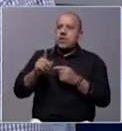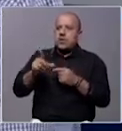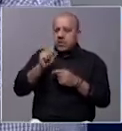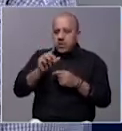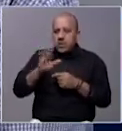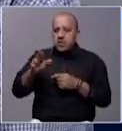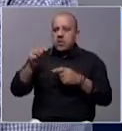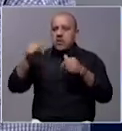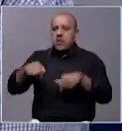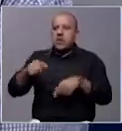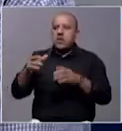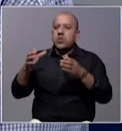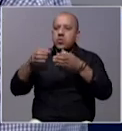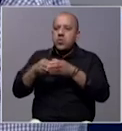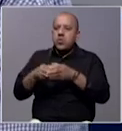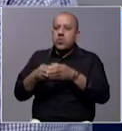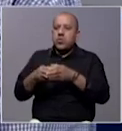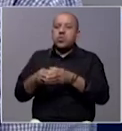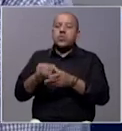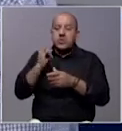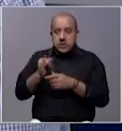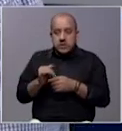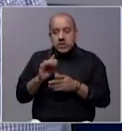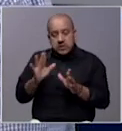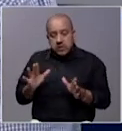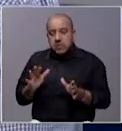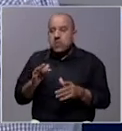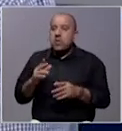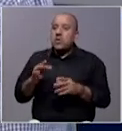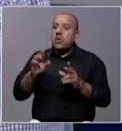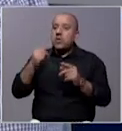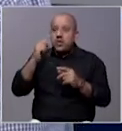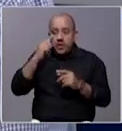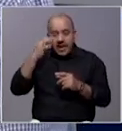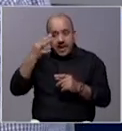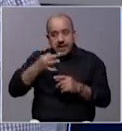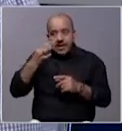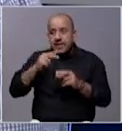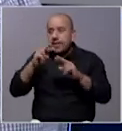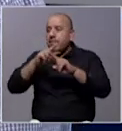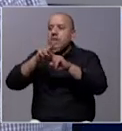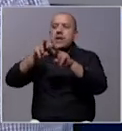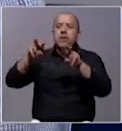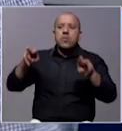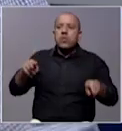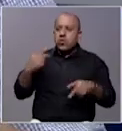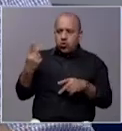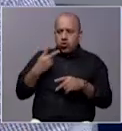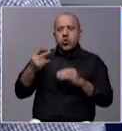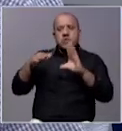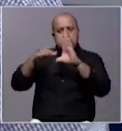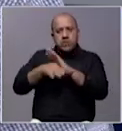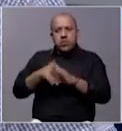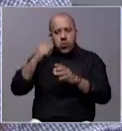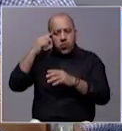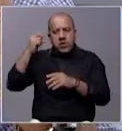aquí entre estos partidos que compartimos si un mismo diagnóstico de la realidad nacional en cuanto al estado de situación en cuanto a las políticas